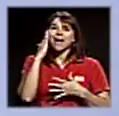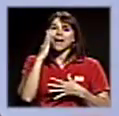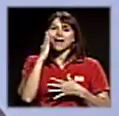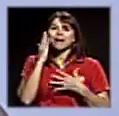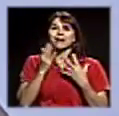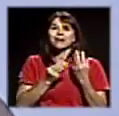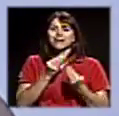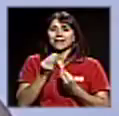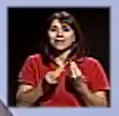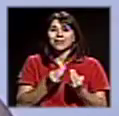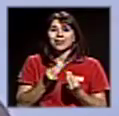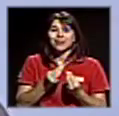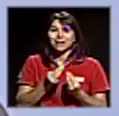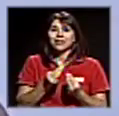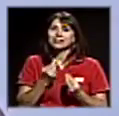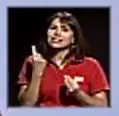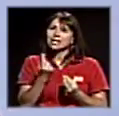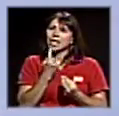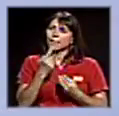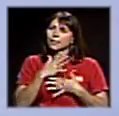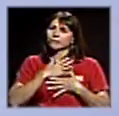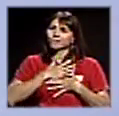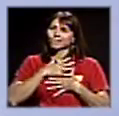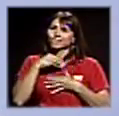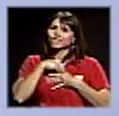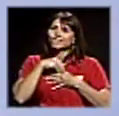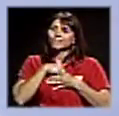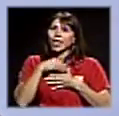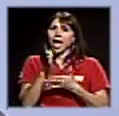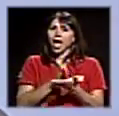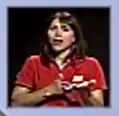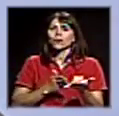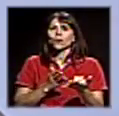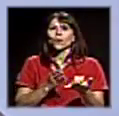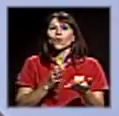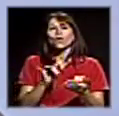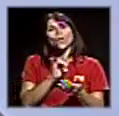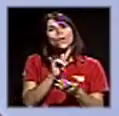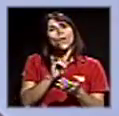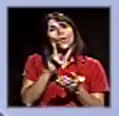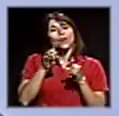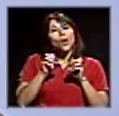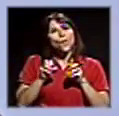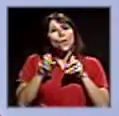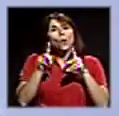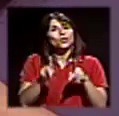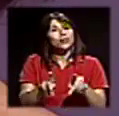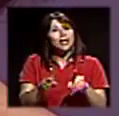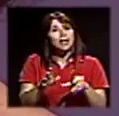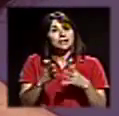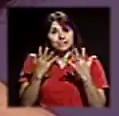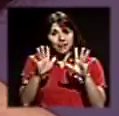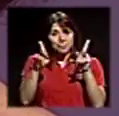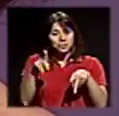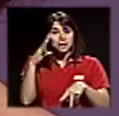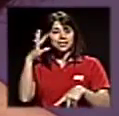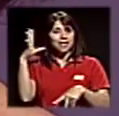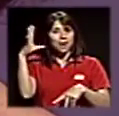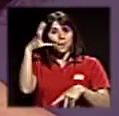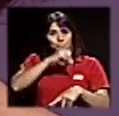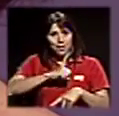importa. Queda siempre algo, ¿verdad? Queda como esa ventana abierta, ¿verdad? Ya viste por ahí, sabes que hay algo